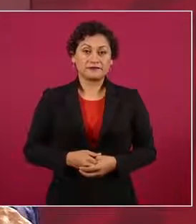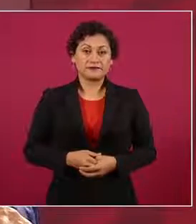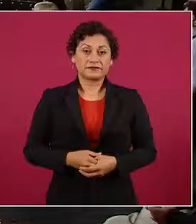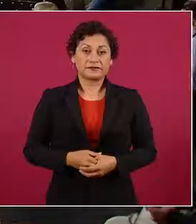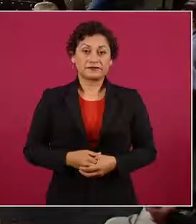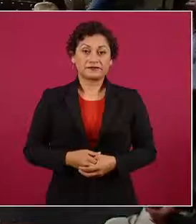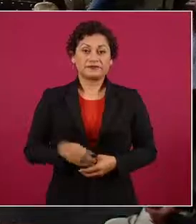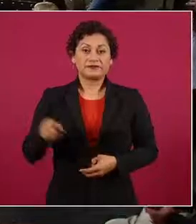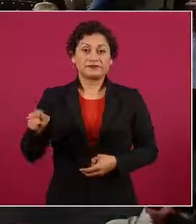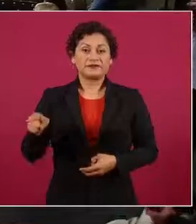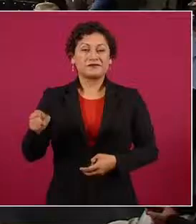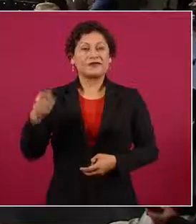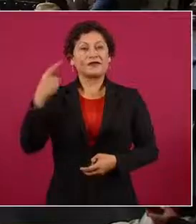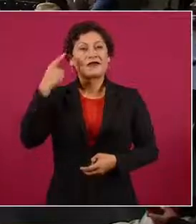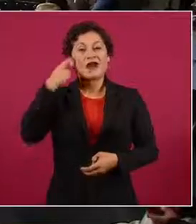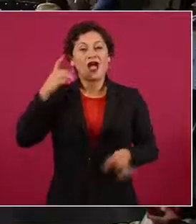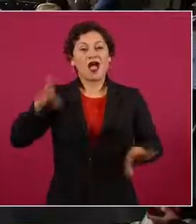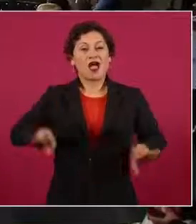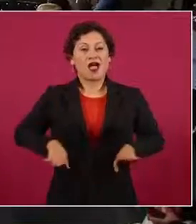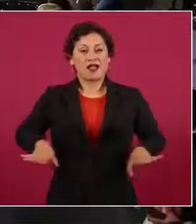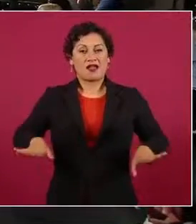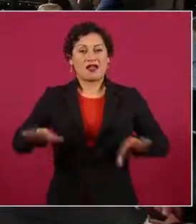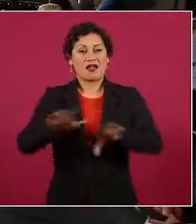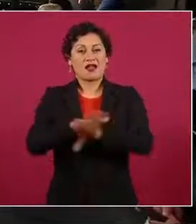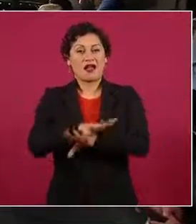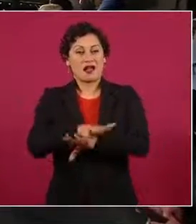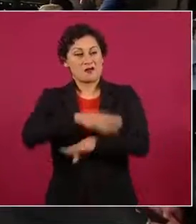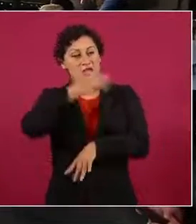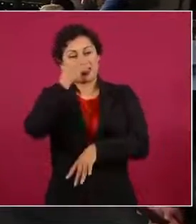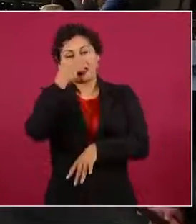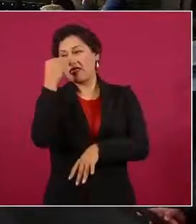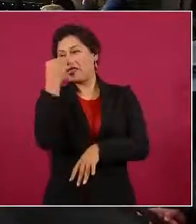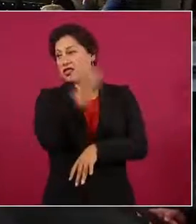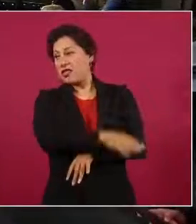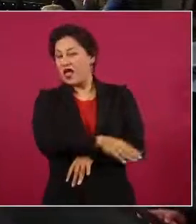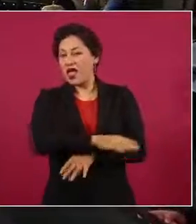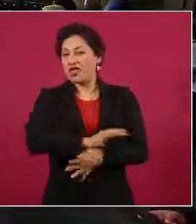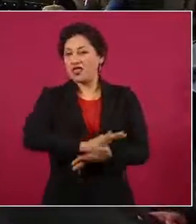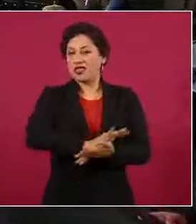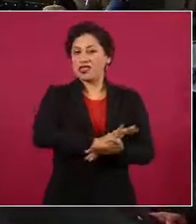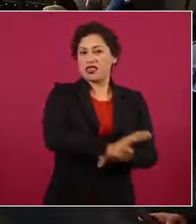se vuelven déspotas y desprecian a la gente,